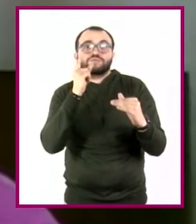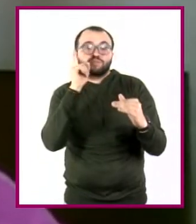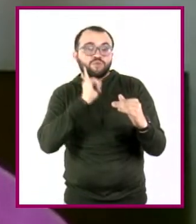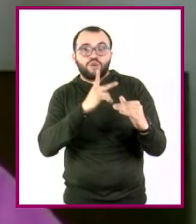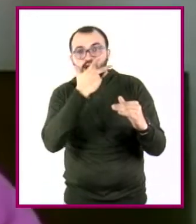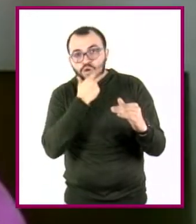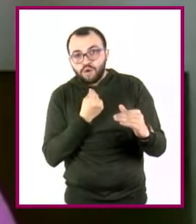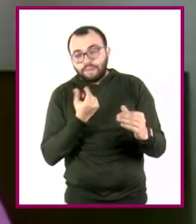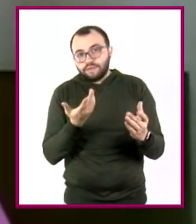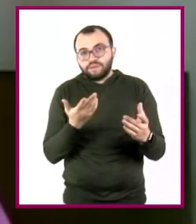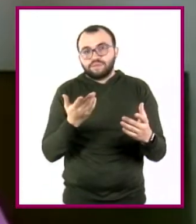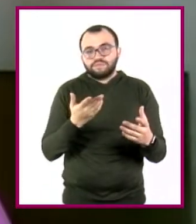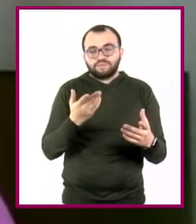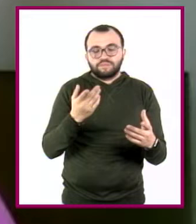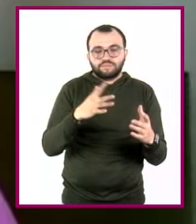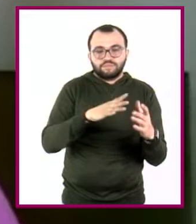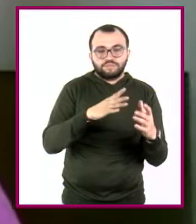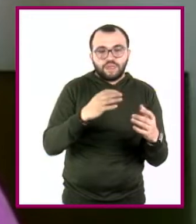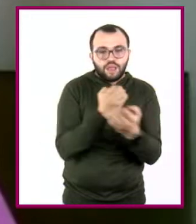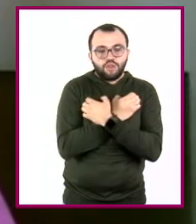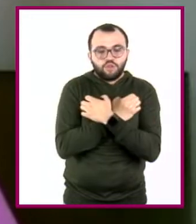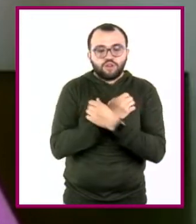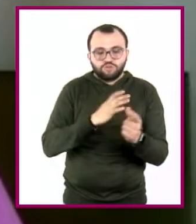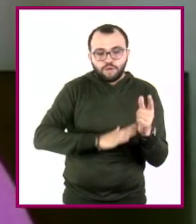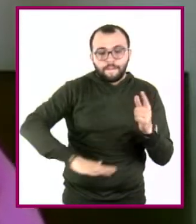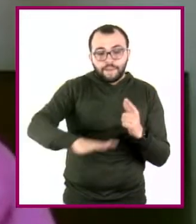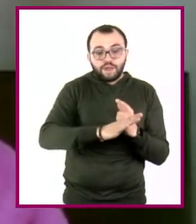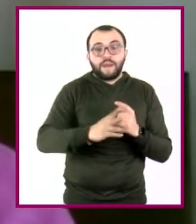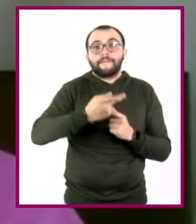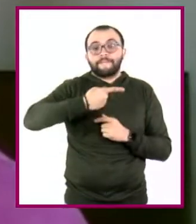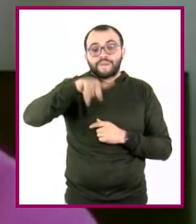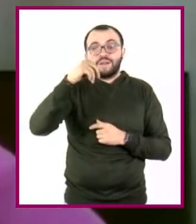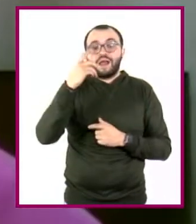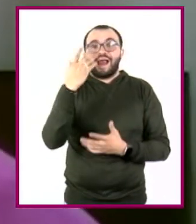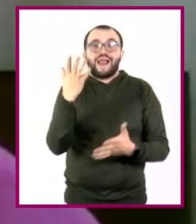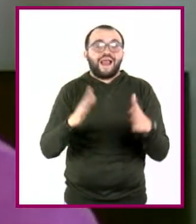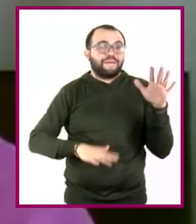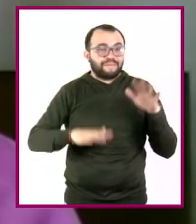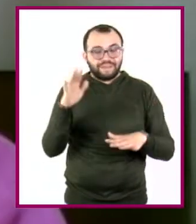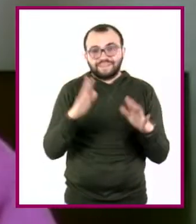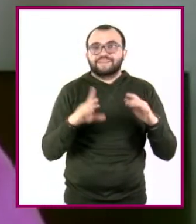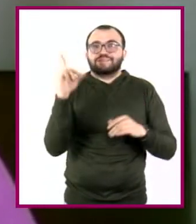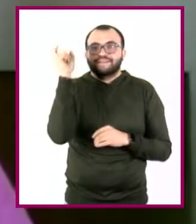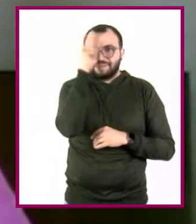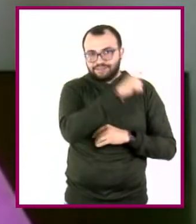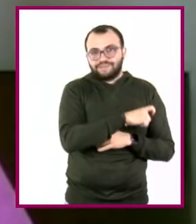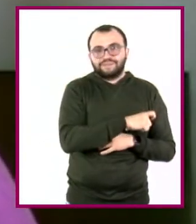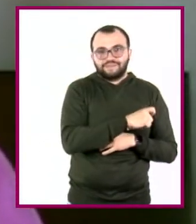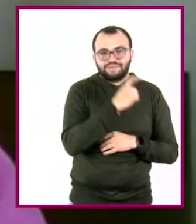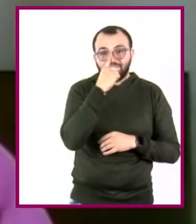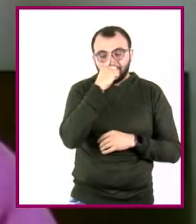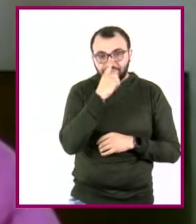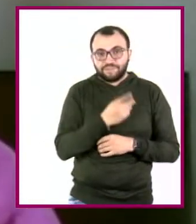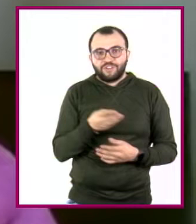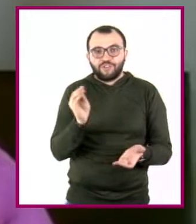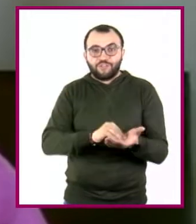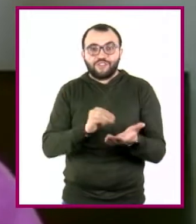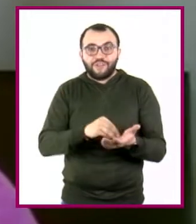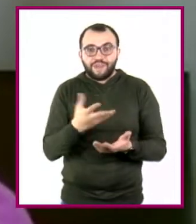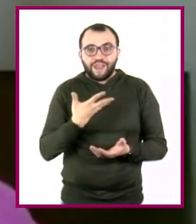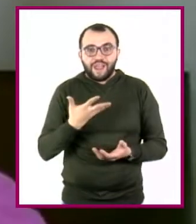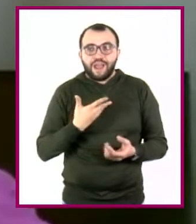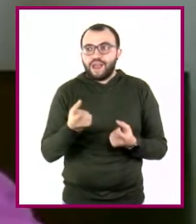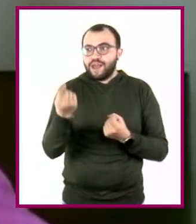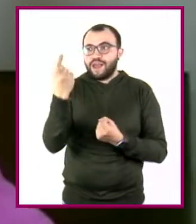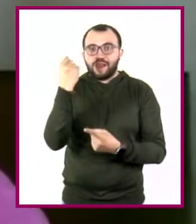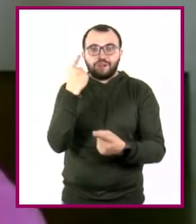de la educación básica o de la educación más elemental. Pero esto a veces es difícil. Todavía vemos partes del